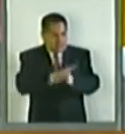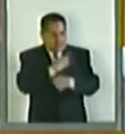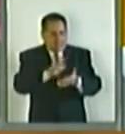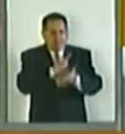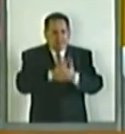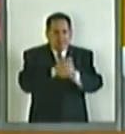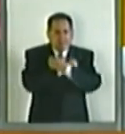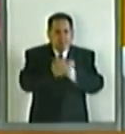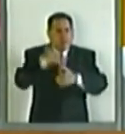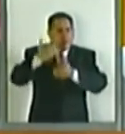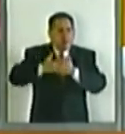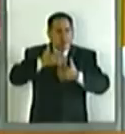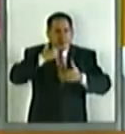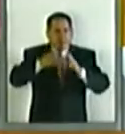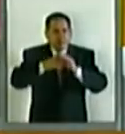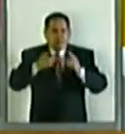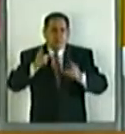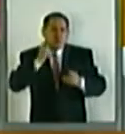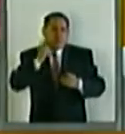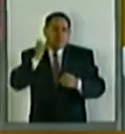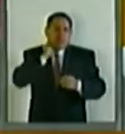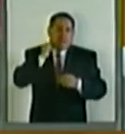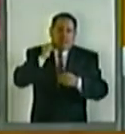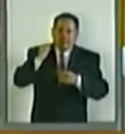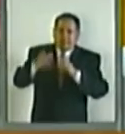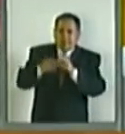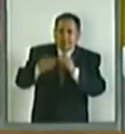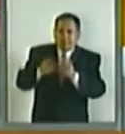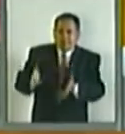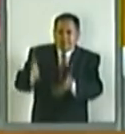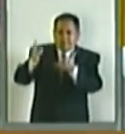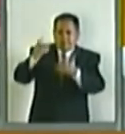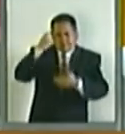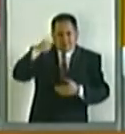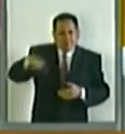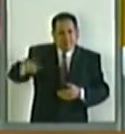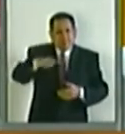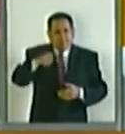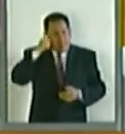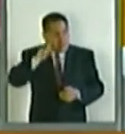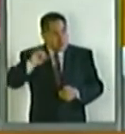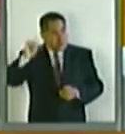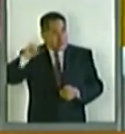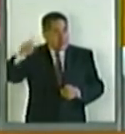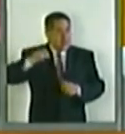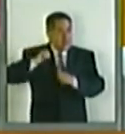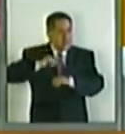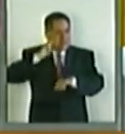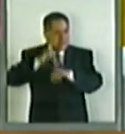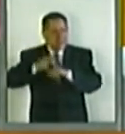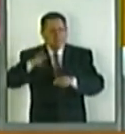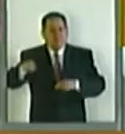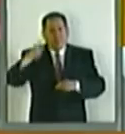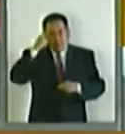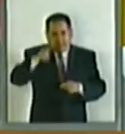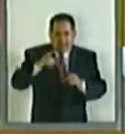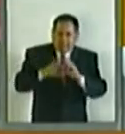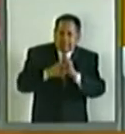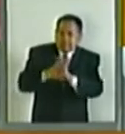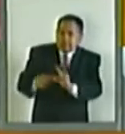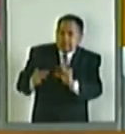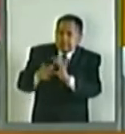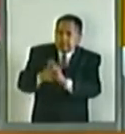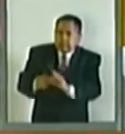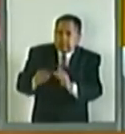para que México tenga mejores legisladores. Yo celebro que vengan las autoridades correspondientes para que les expliquen